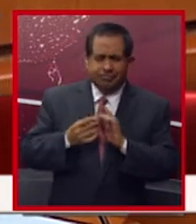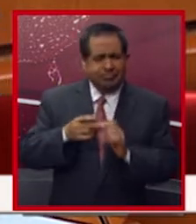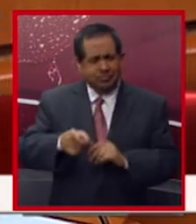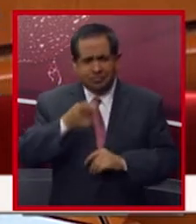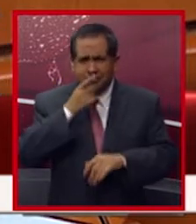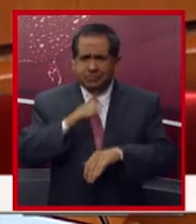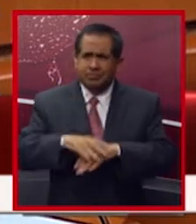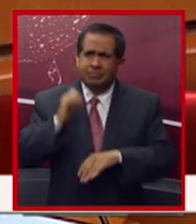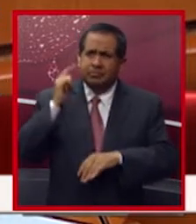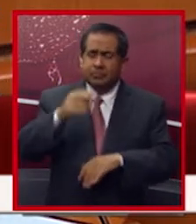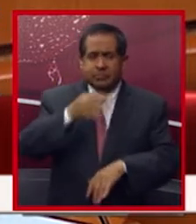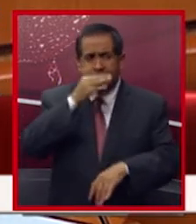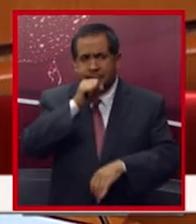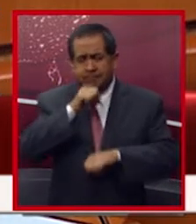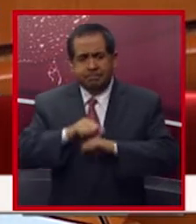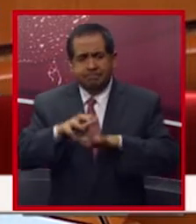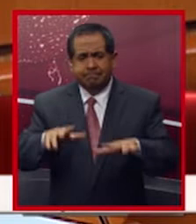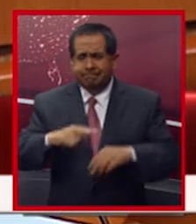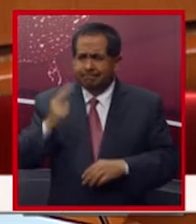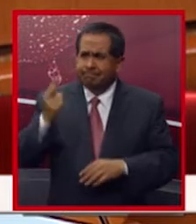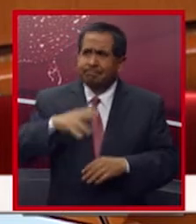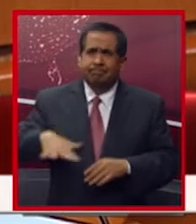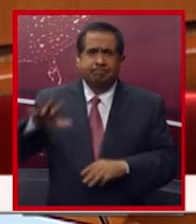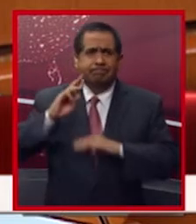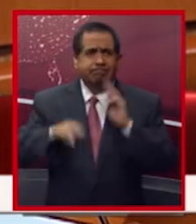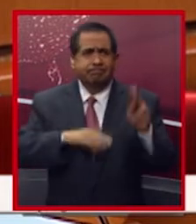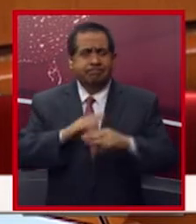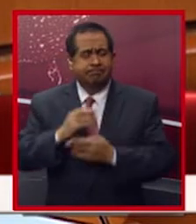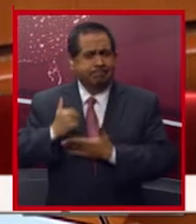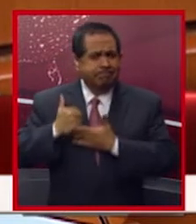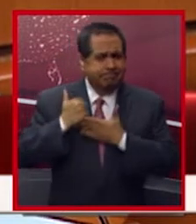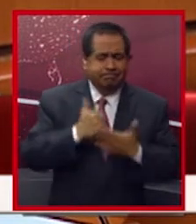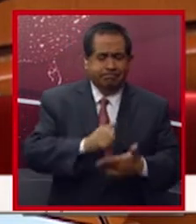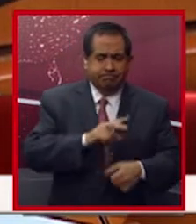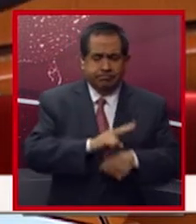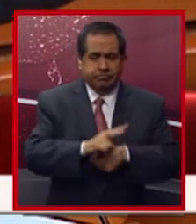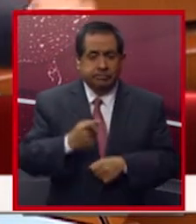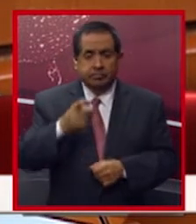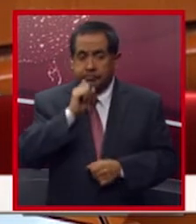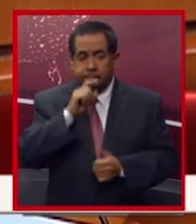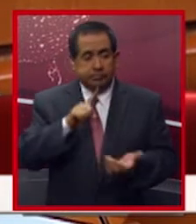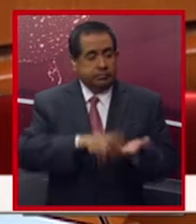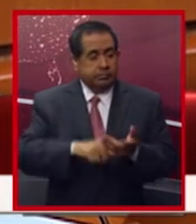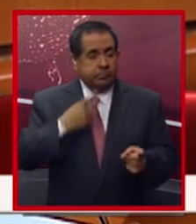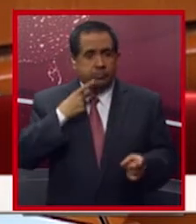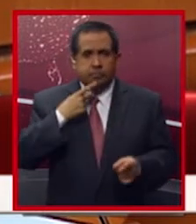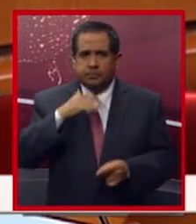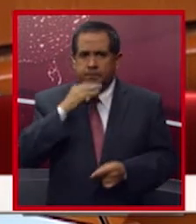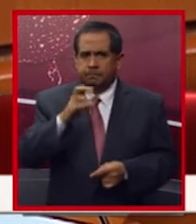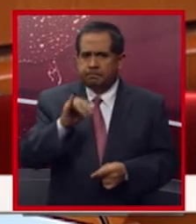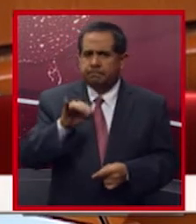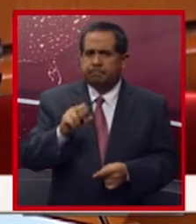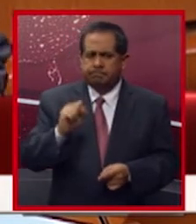algo, necesitamos ayuda humanitaria. Pero también en lo político hay una crisis.